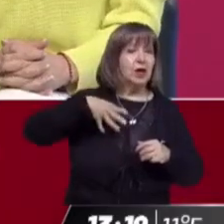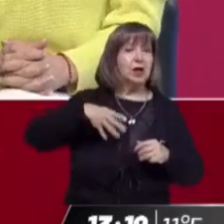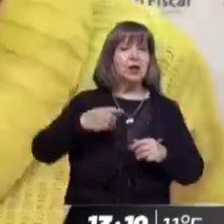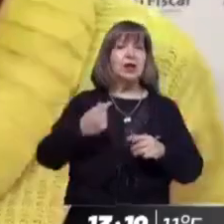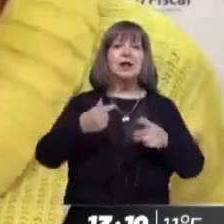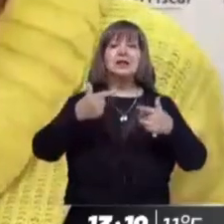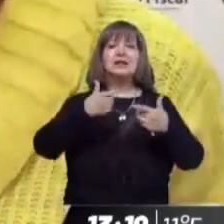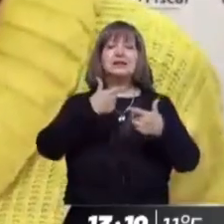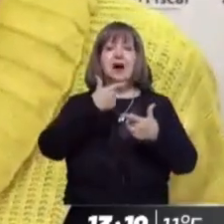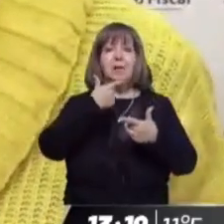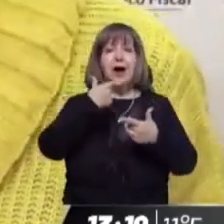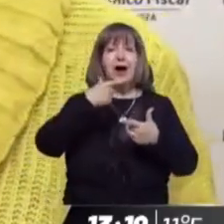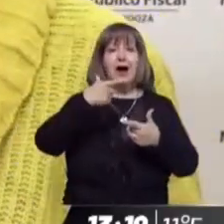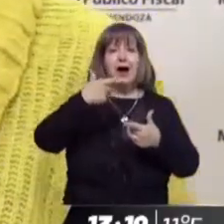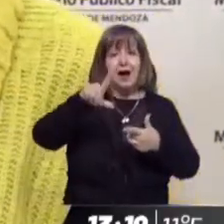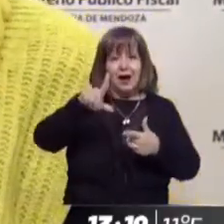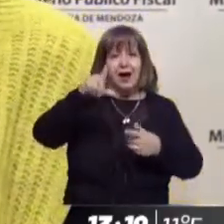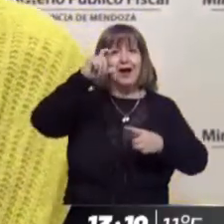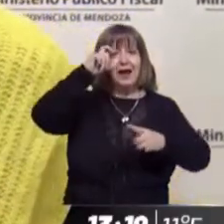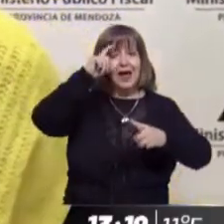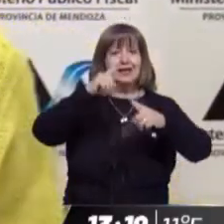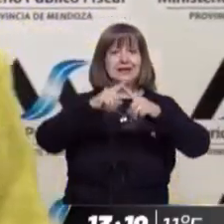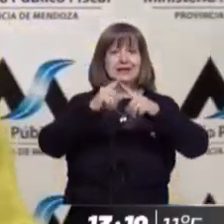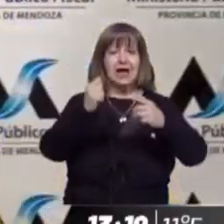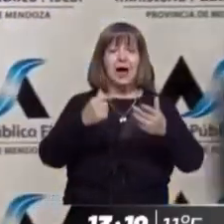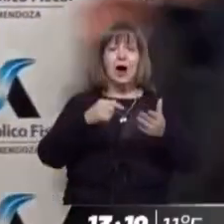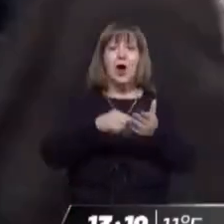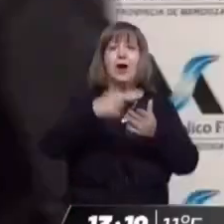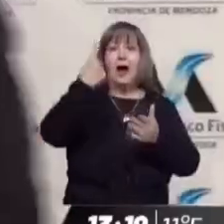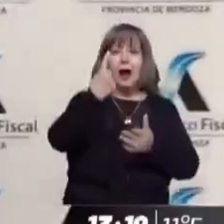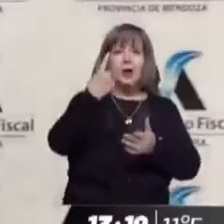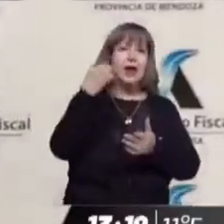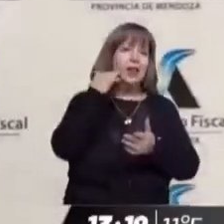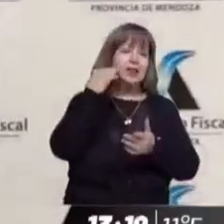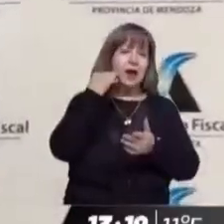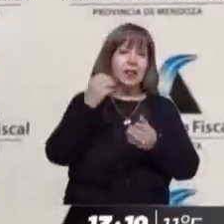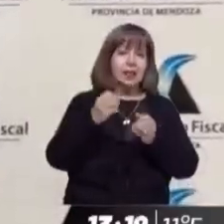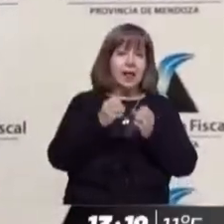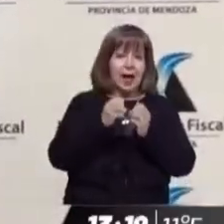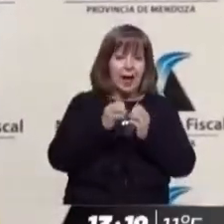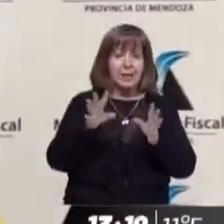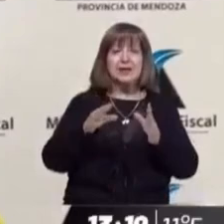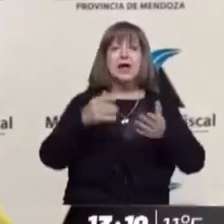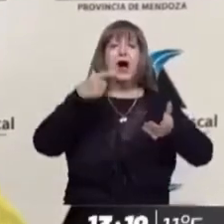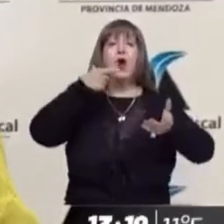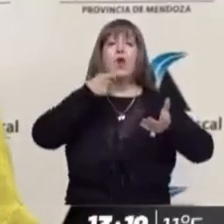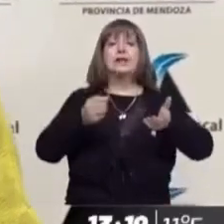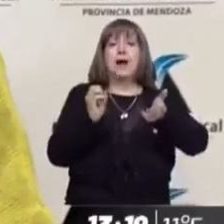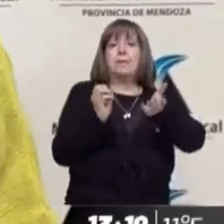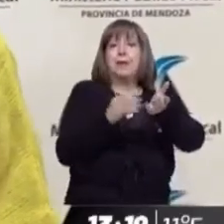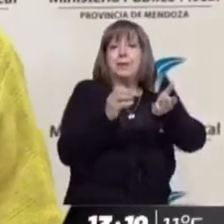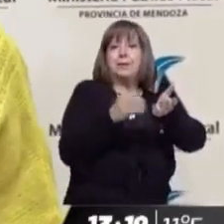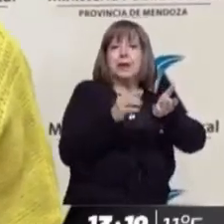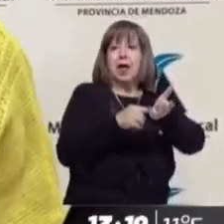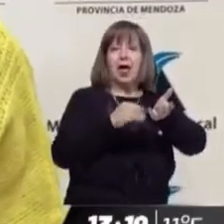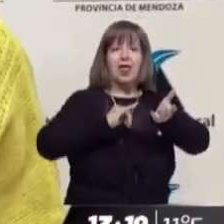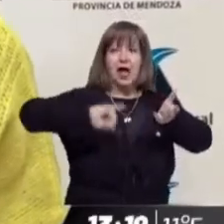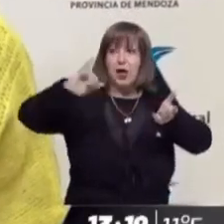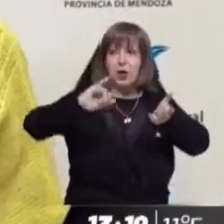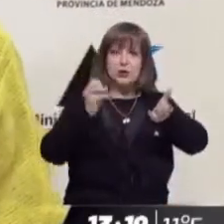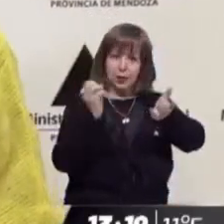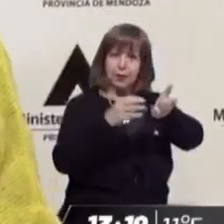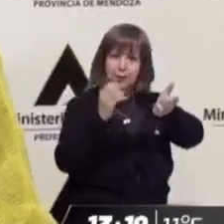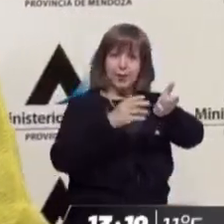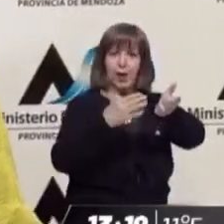El sistema Lexa se llama el que a las 13 empezó a funcionar. Es un WhatsApp para que la gente pueda hacer